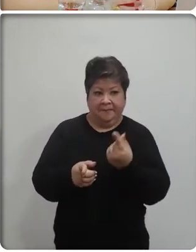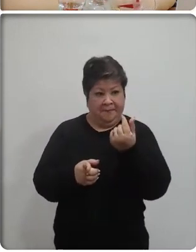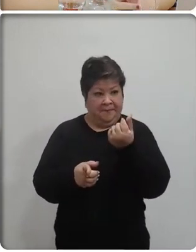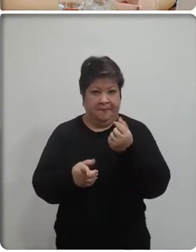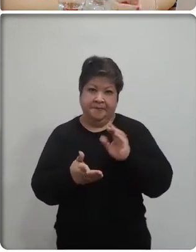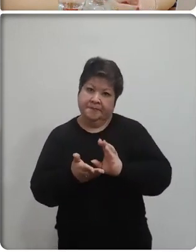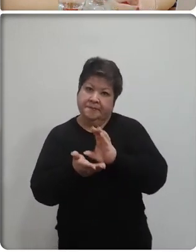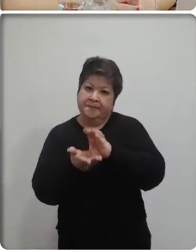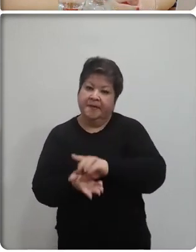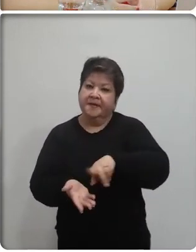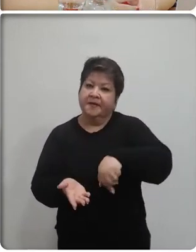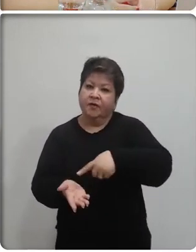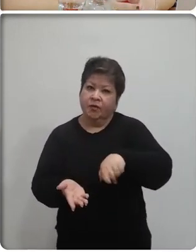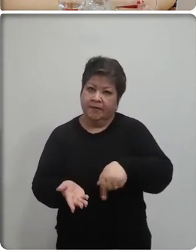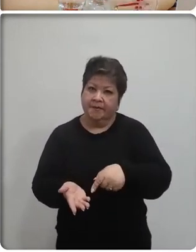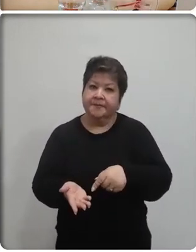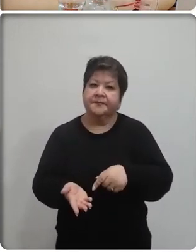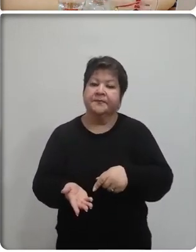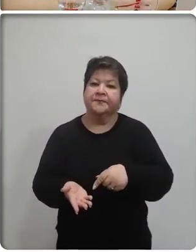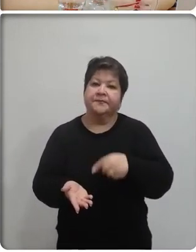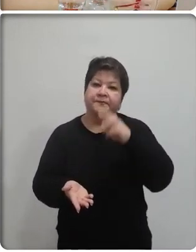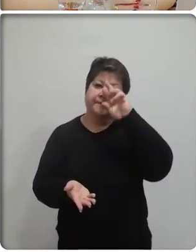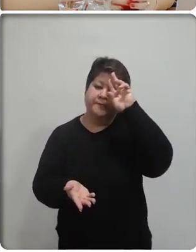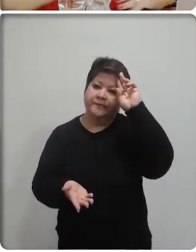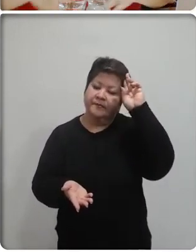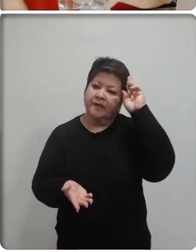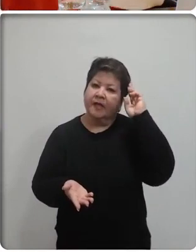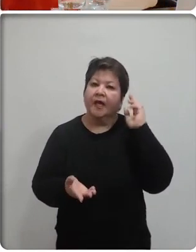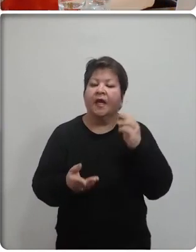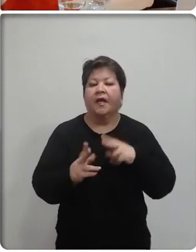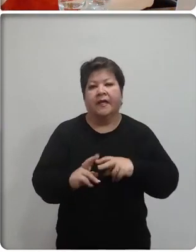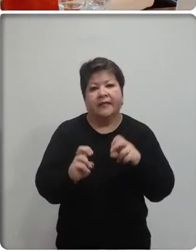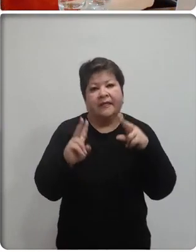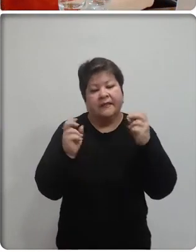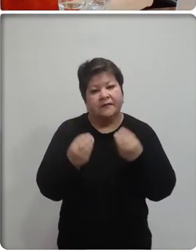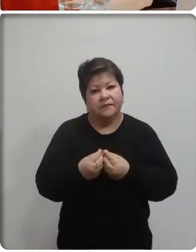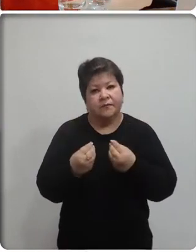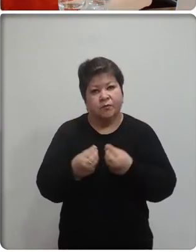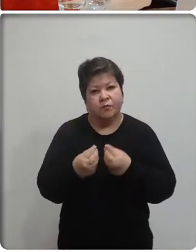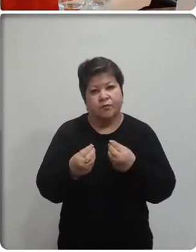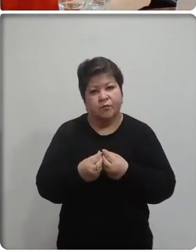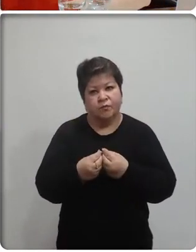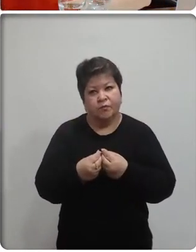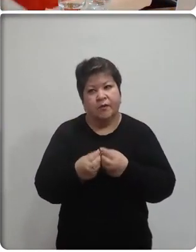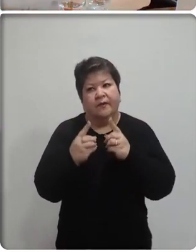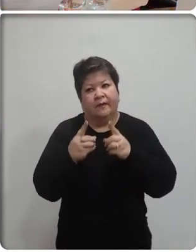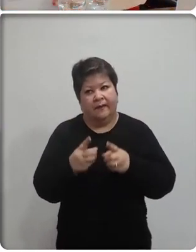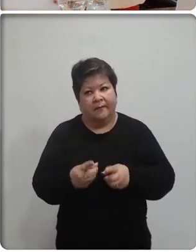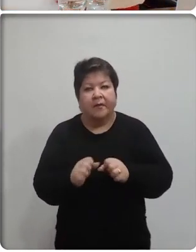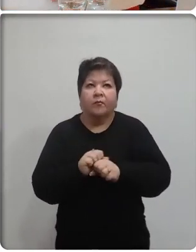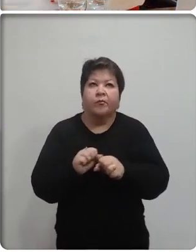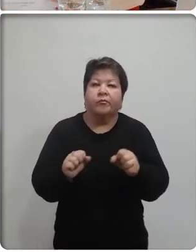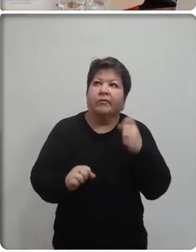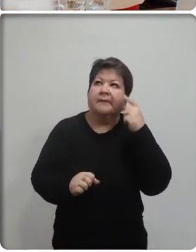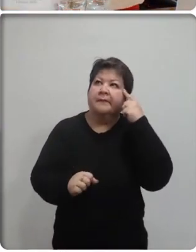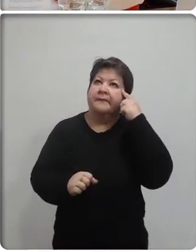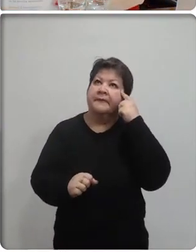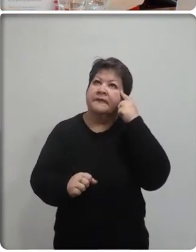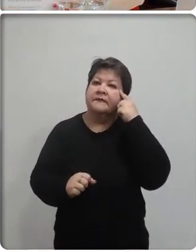que seguramente va a tener mucho análisis y muchas definiciones, uno puede llegar a